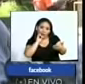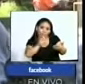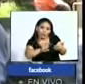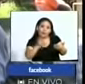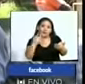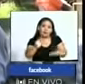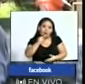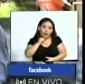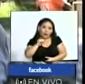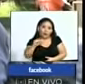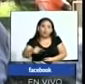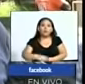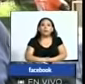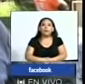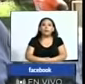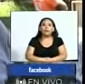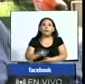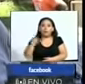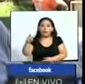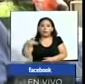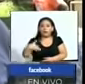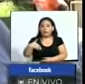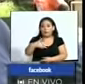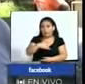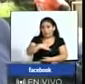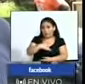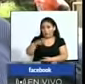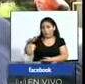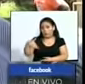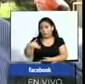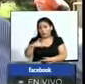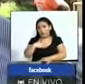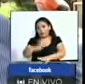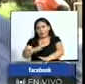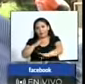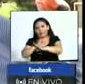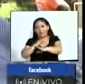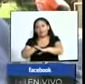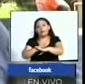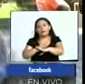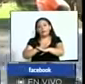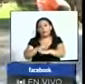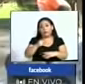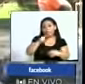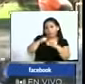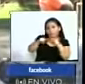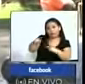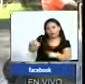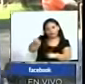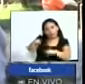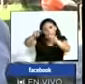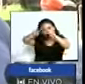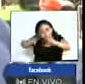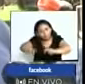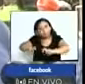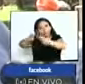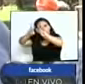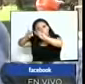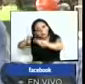ordenó a la Fiscalía, al Ministerio de la Fuerza de la Defensa Nacional, que realizara investigaciones internas,